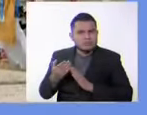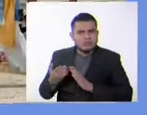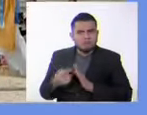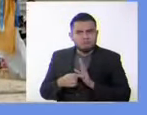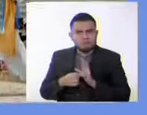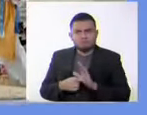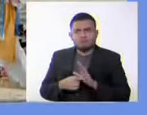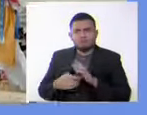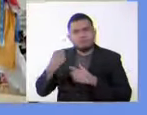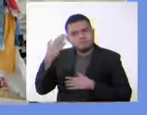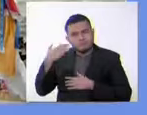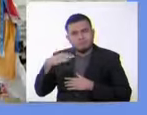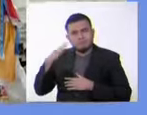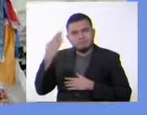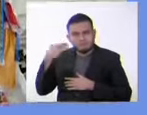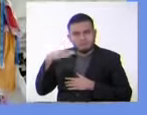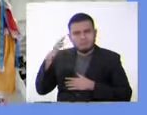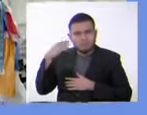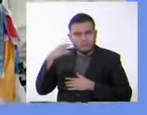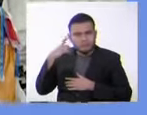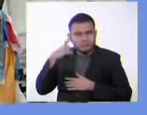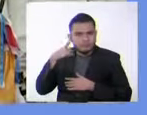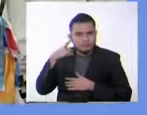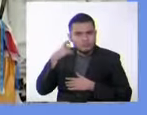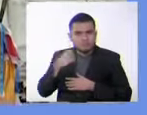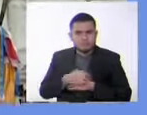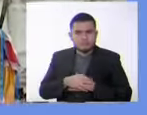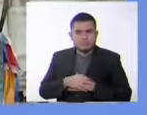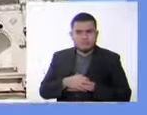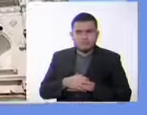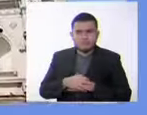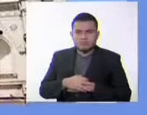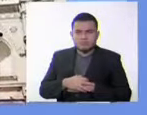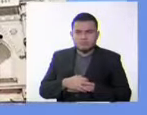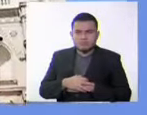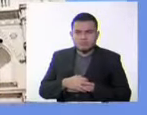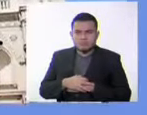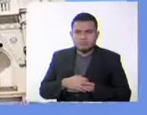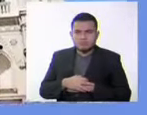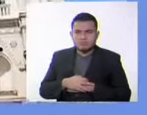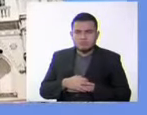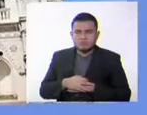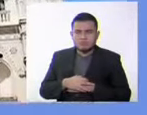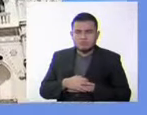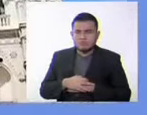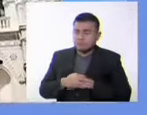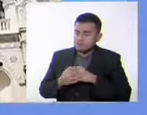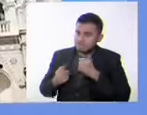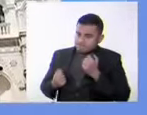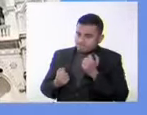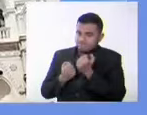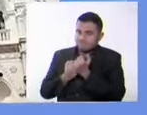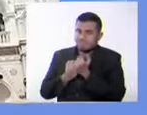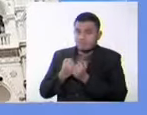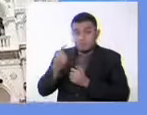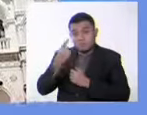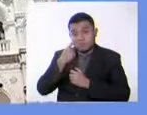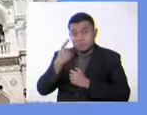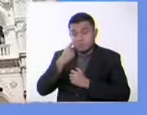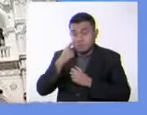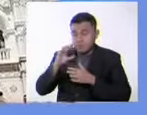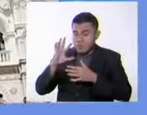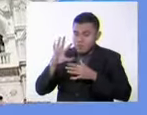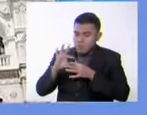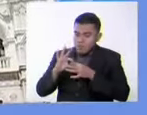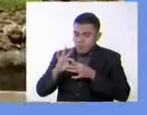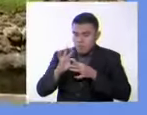expresar tradiciones, vienen a fortalecer y sobre todo a conservar esos lazos que nosotros